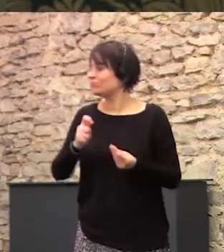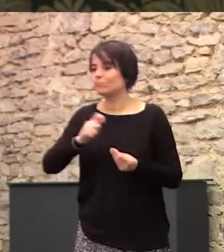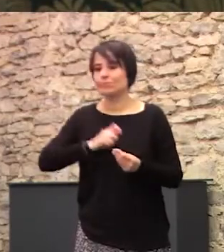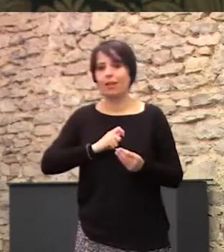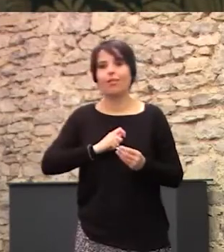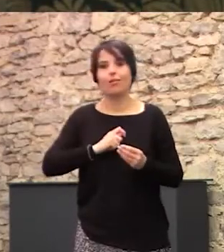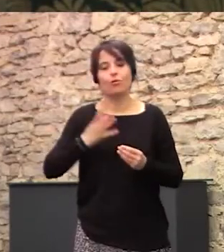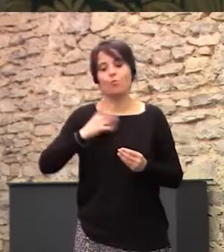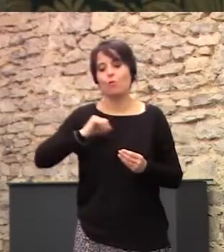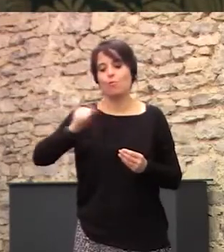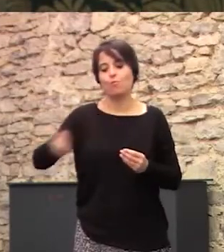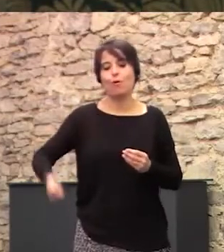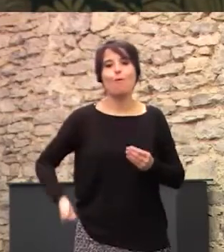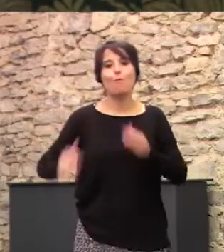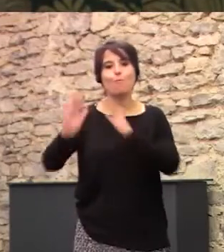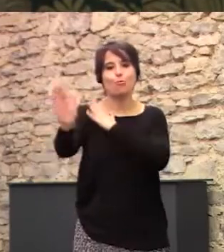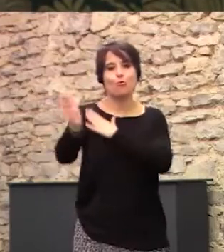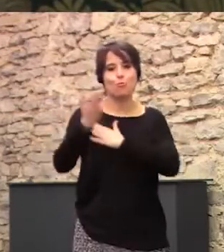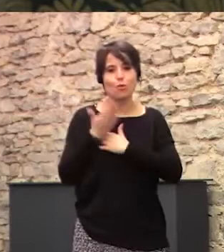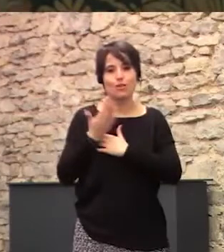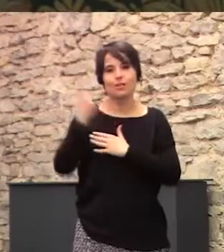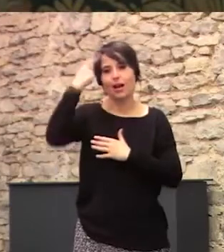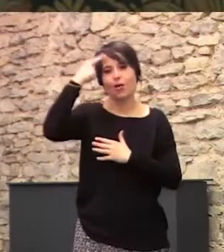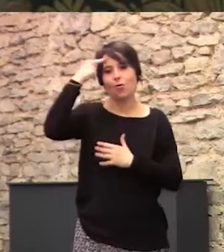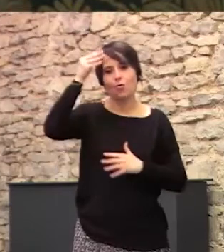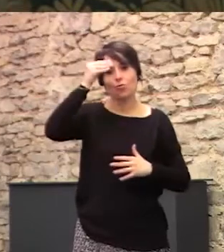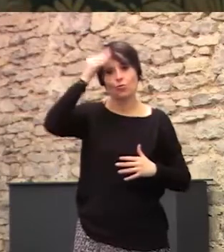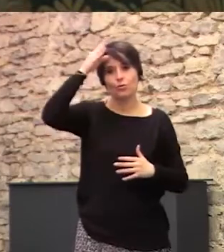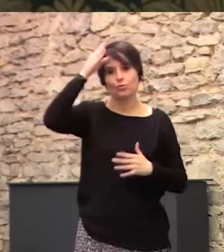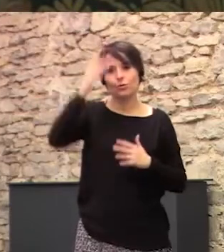riqueza de propuestas, de conocimiento,